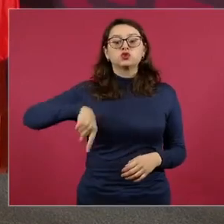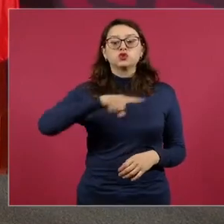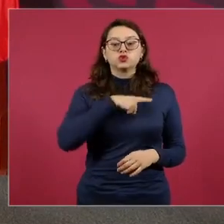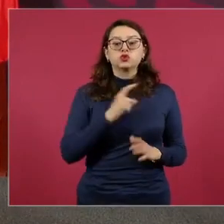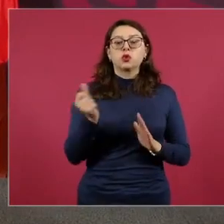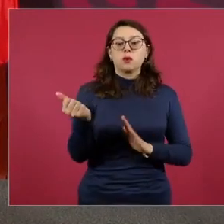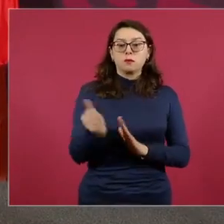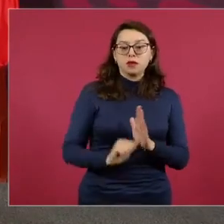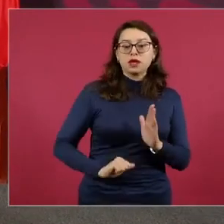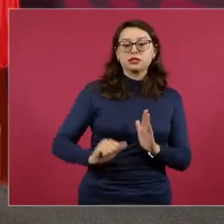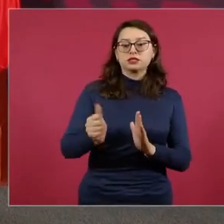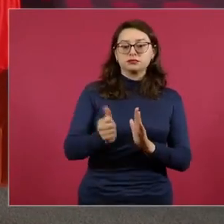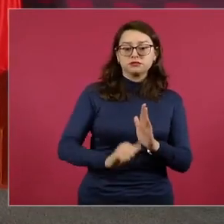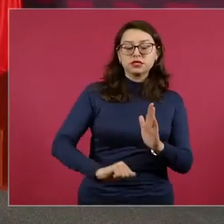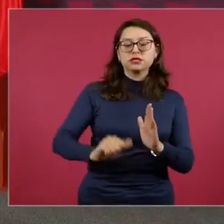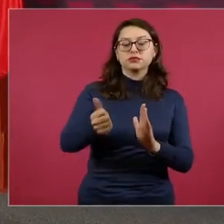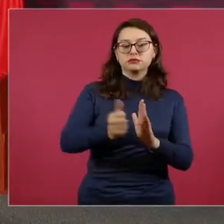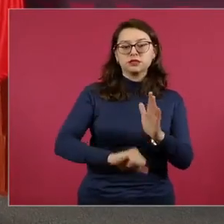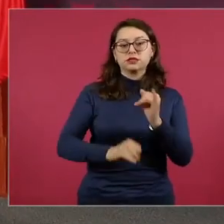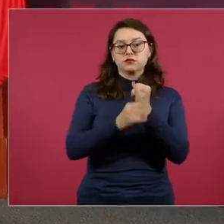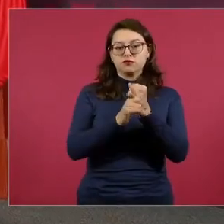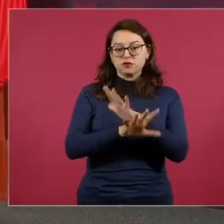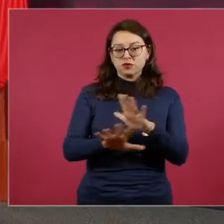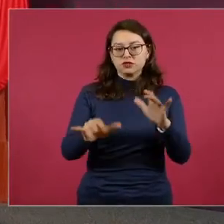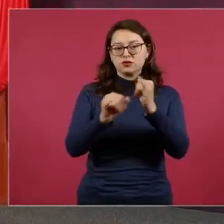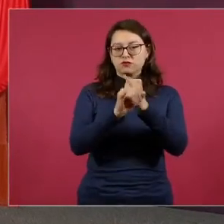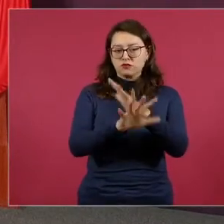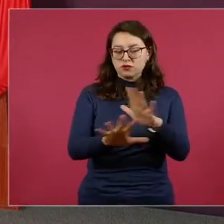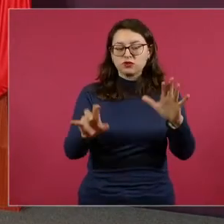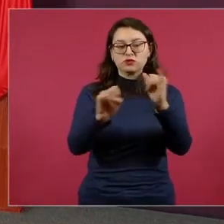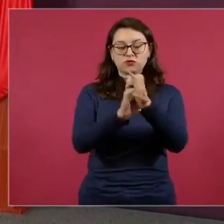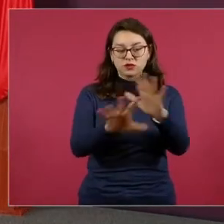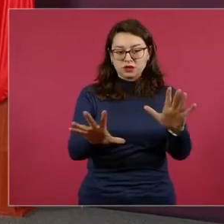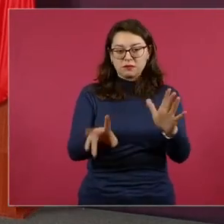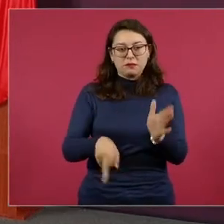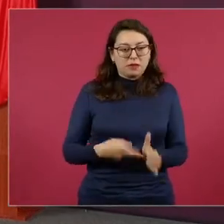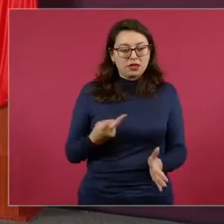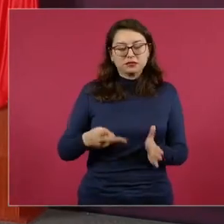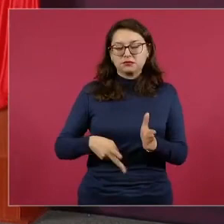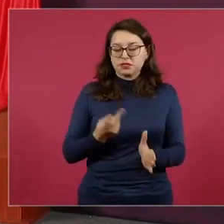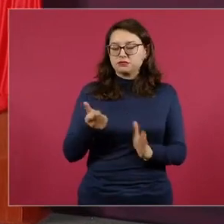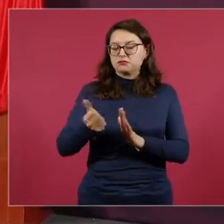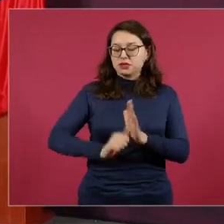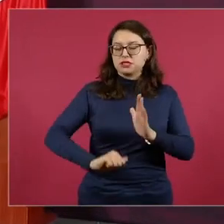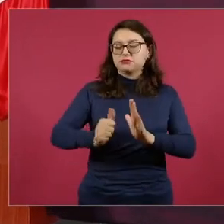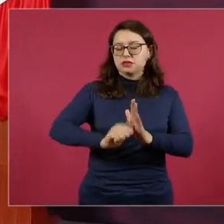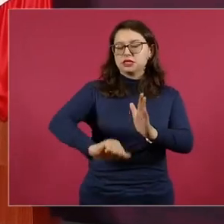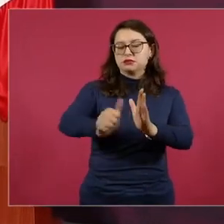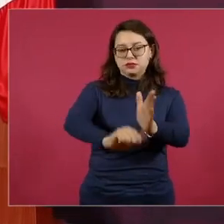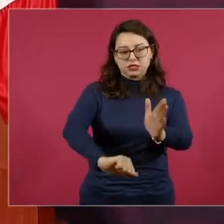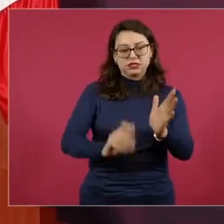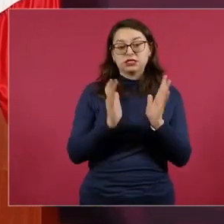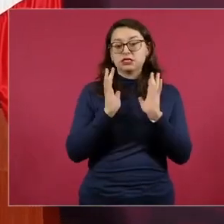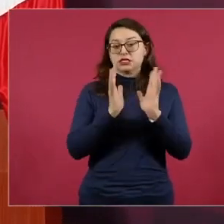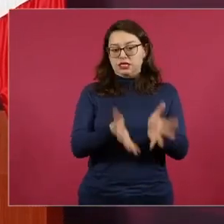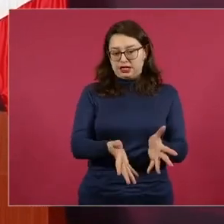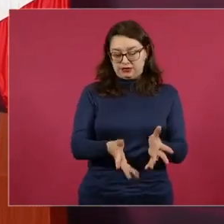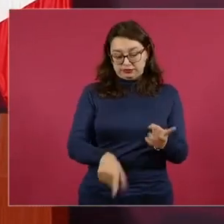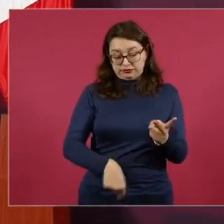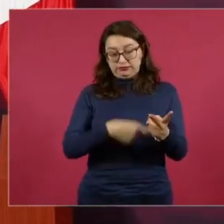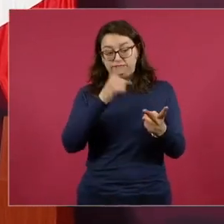vamos a estar informando. Y lo otro que queremos también que quede claro, ¿sí?, es que no